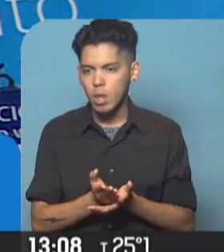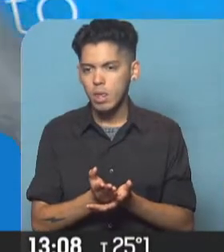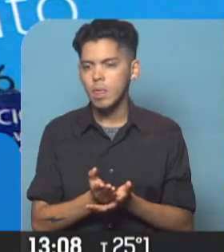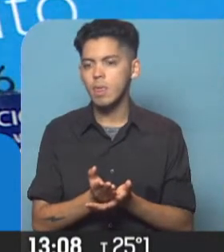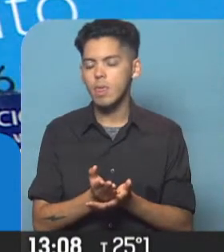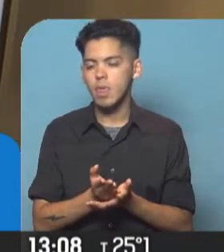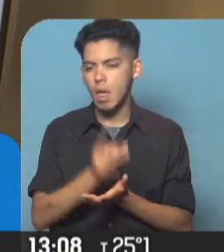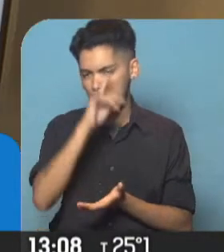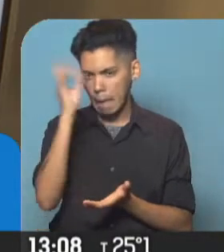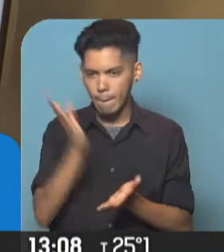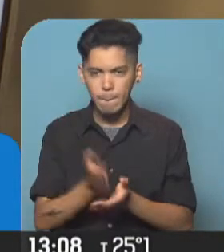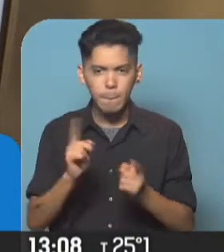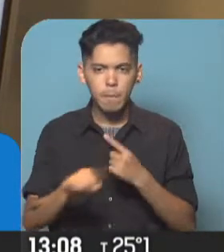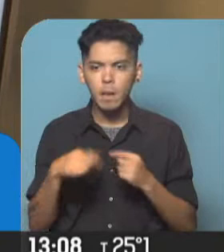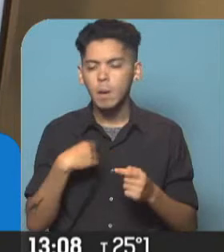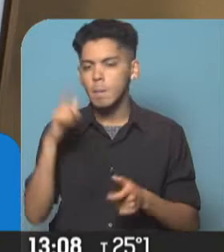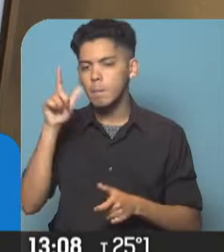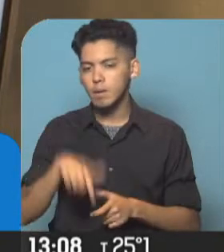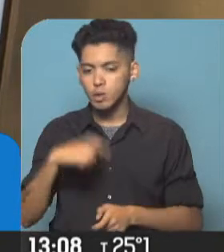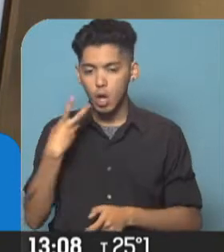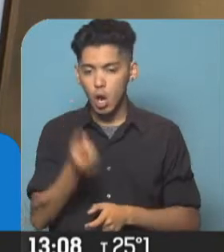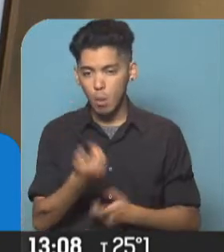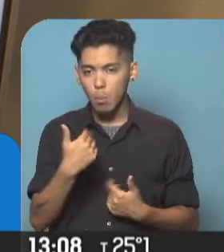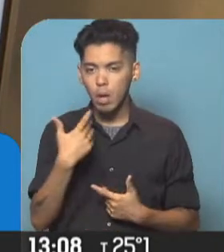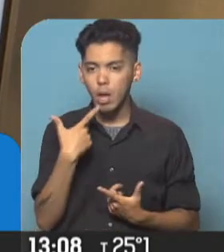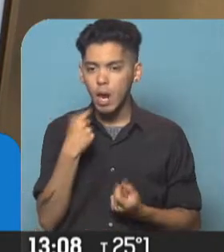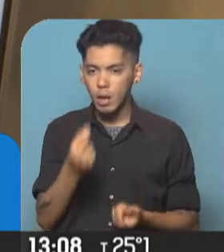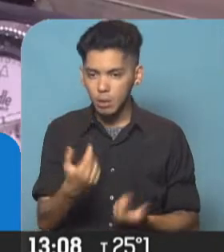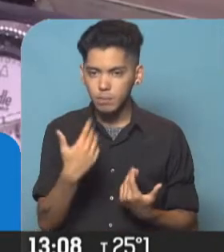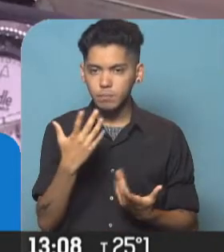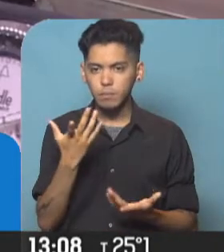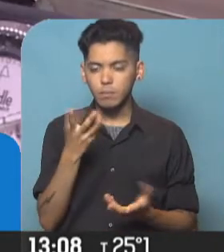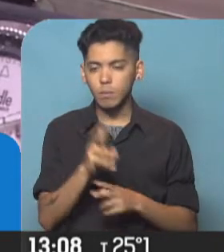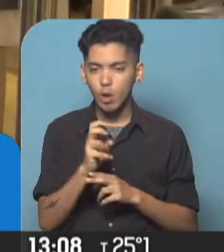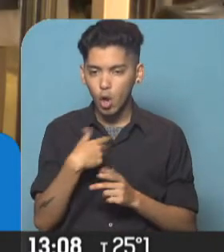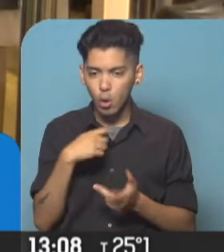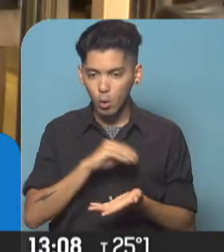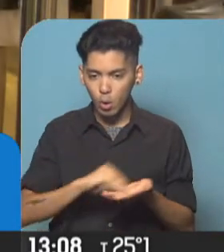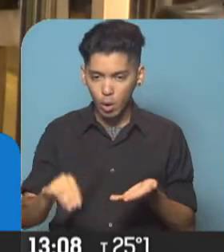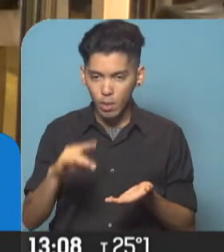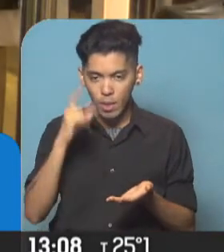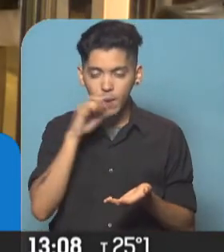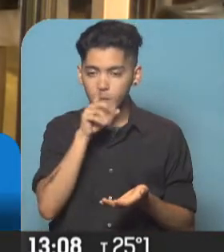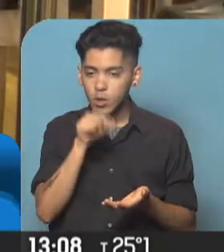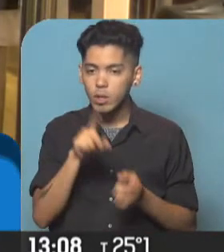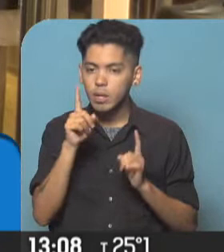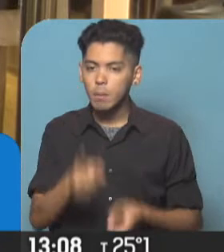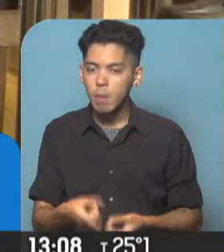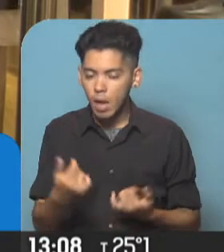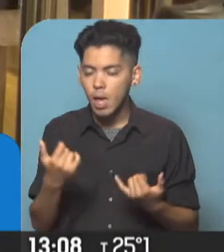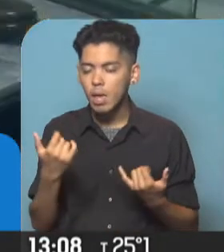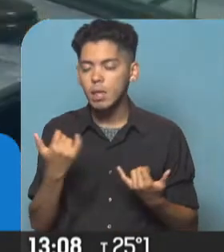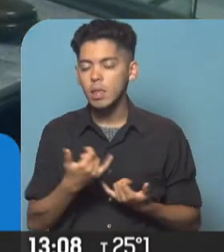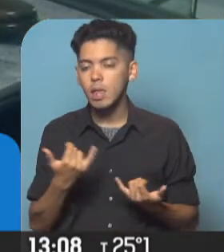creo que el consumidor puede reclamar que le cobren con tarjeta de débito, pero también